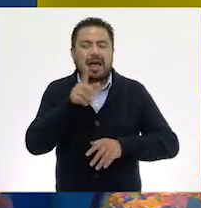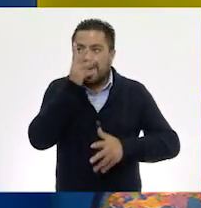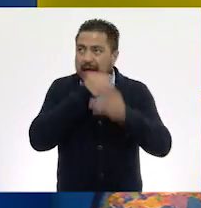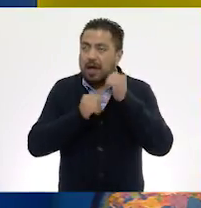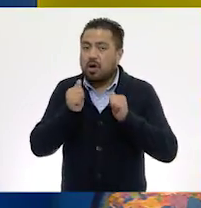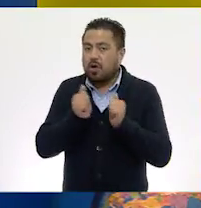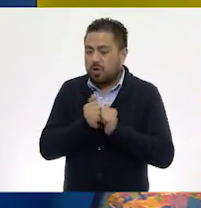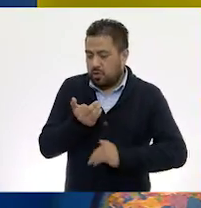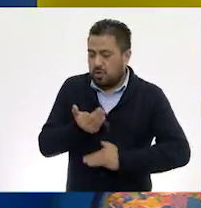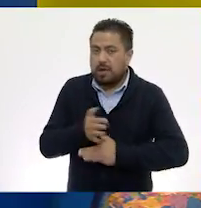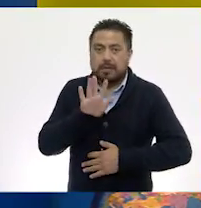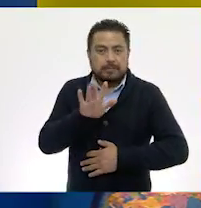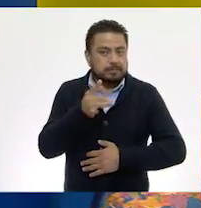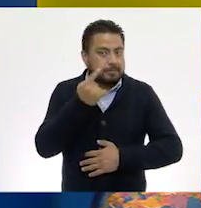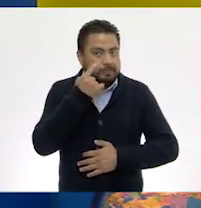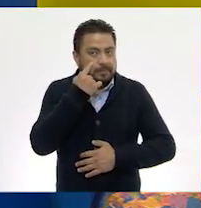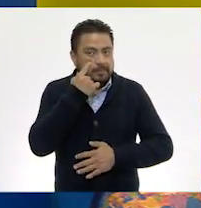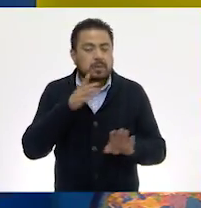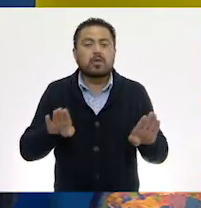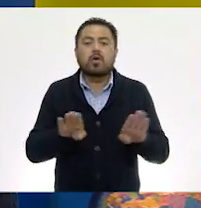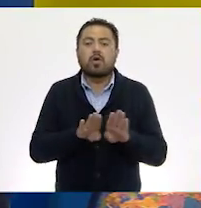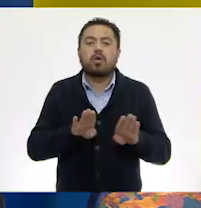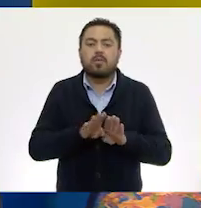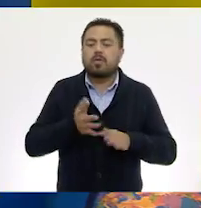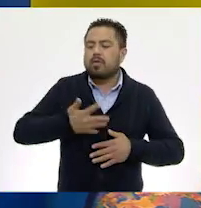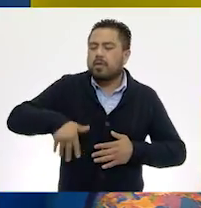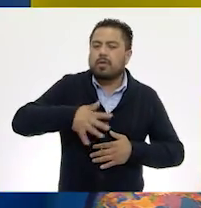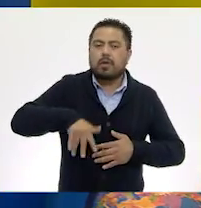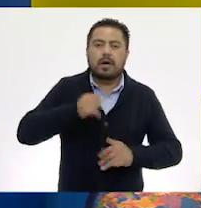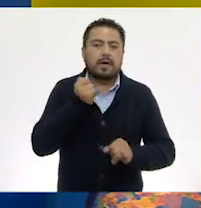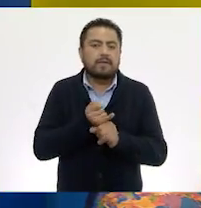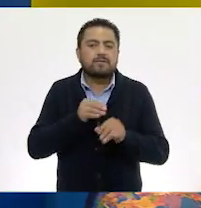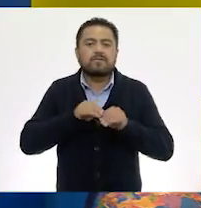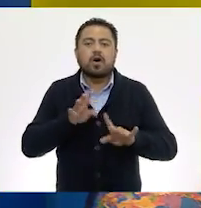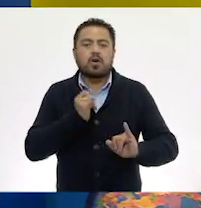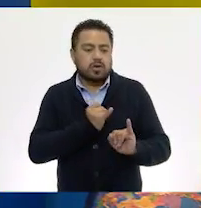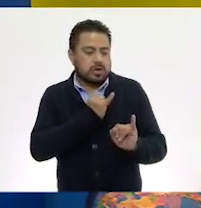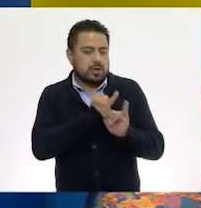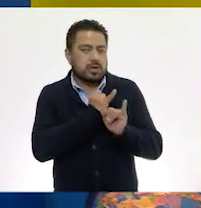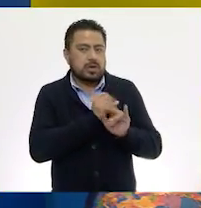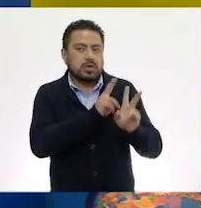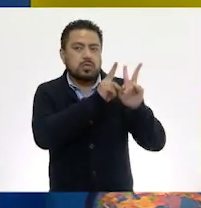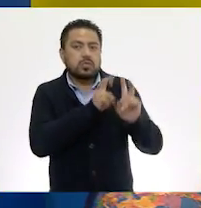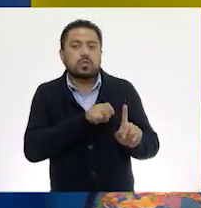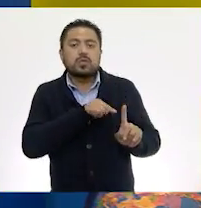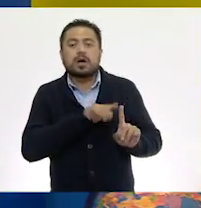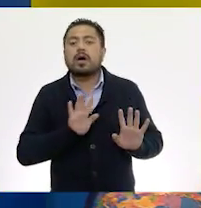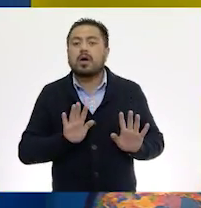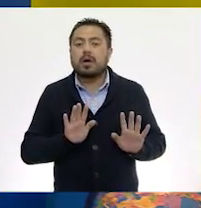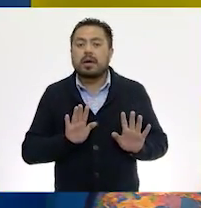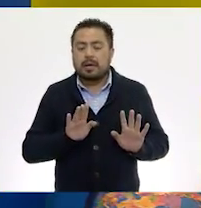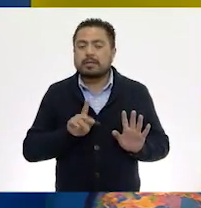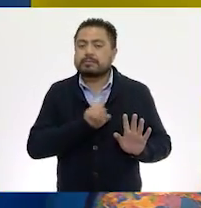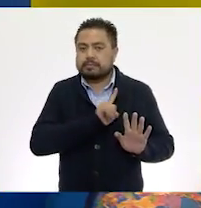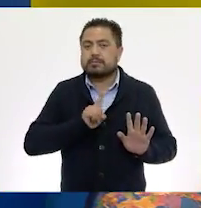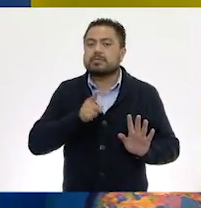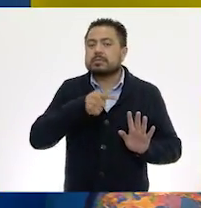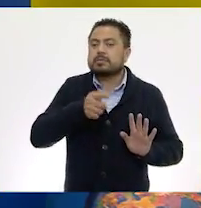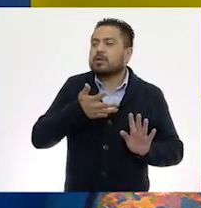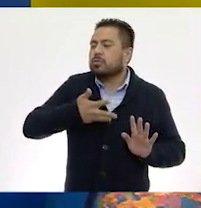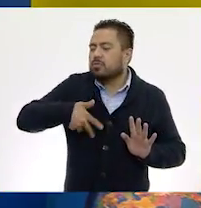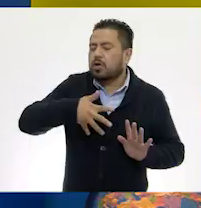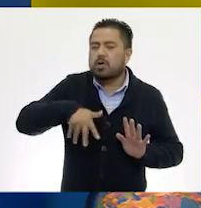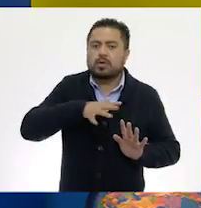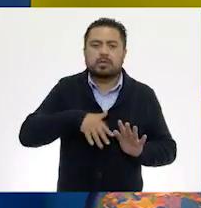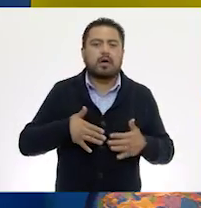esto. Ojo, ¿cómo vamos a buscar información en Internet? Pero hay que buscar que la información